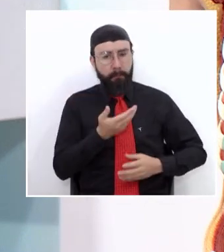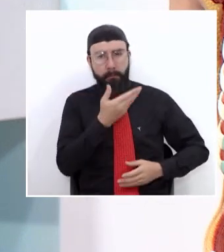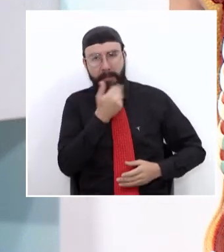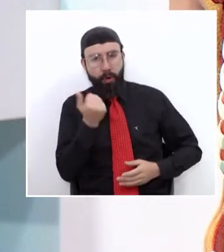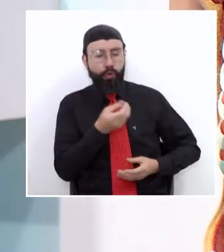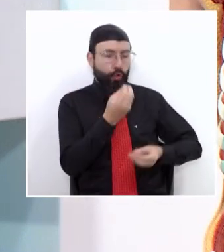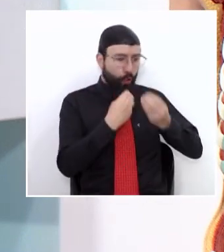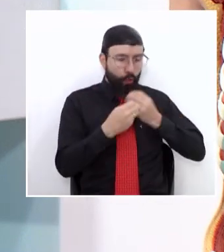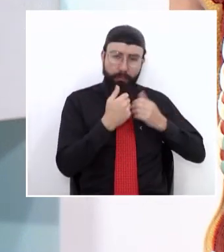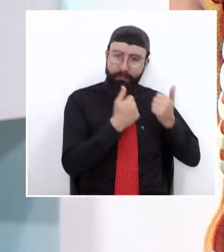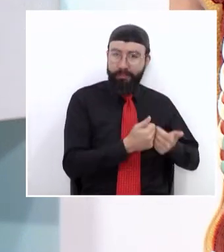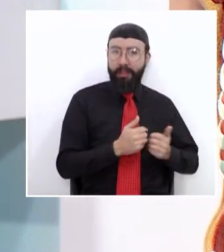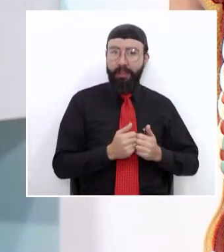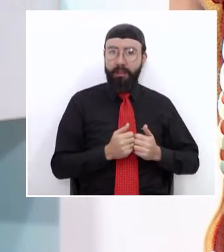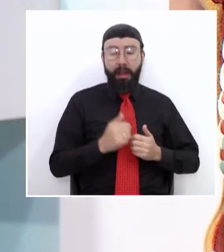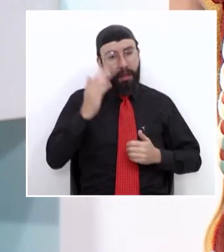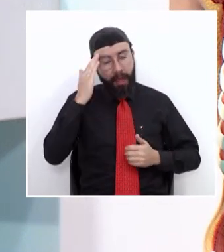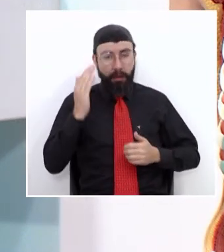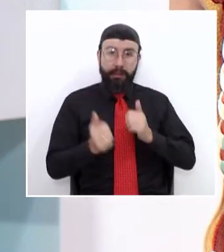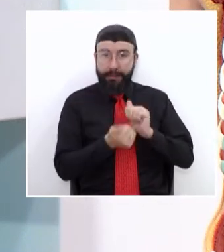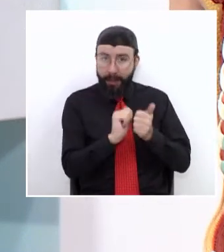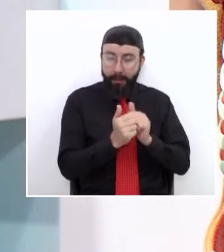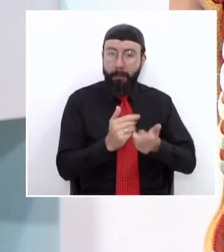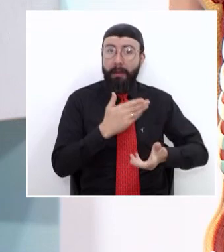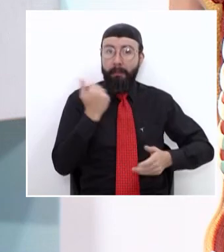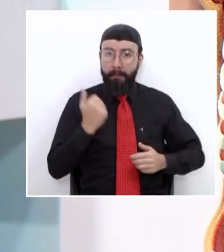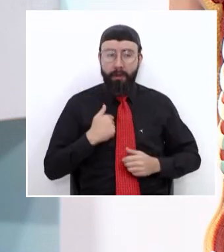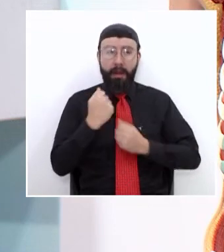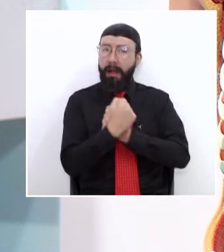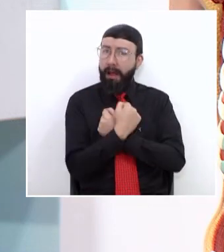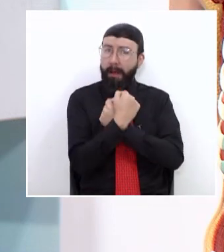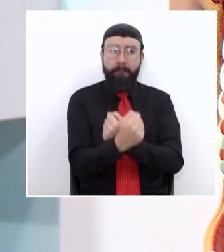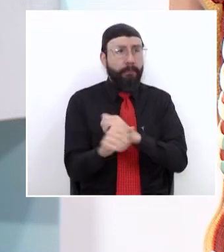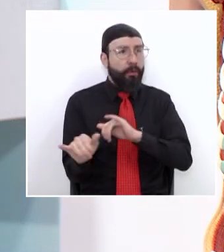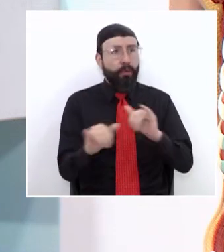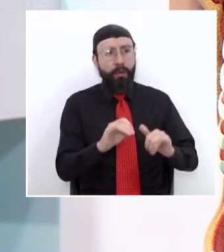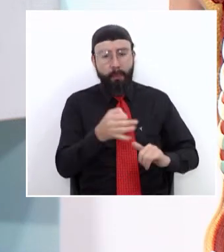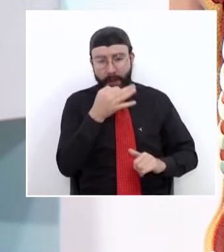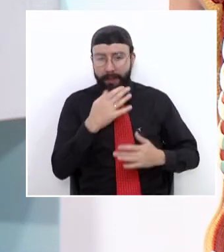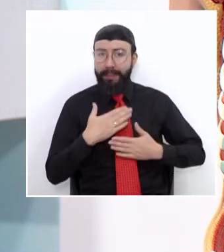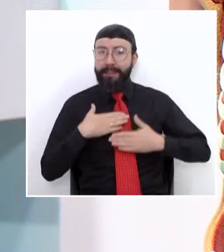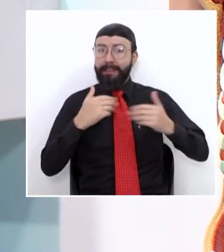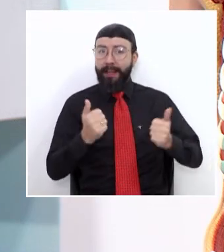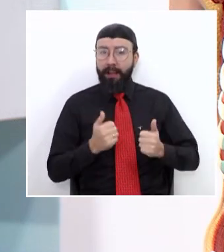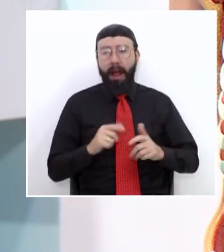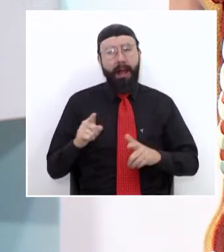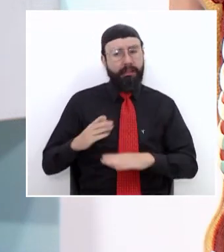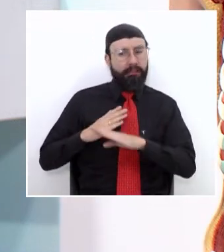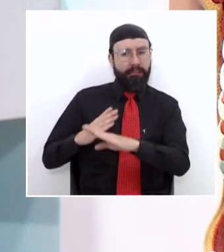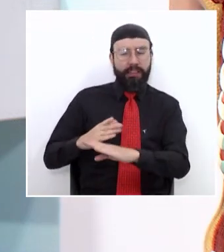malo. Que el amor es un medicamento saludable, pues el odio y la rabia pues es lo contrario.